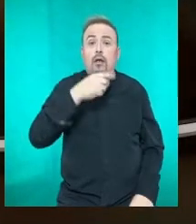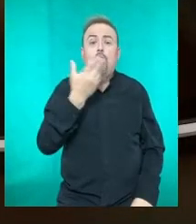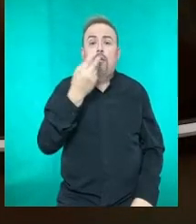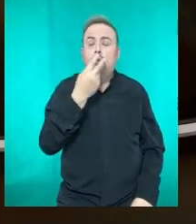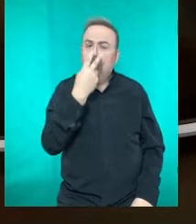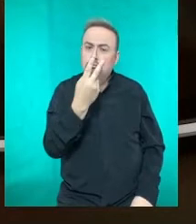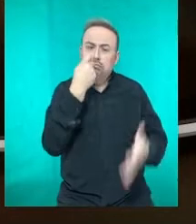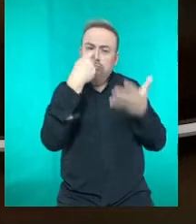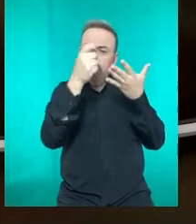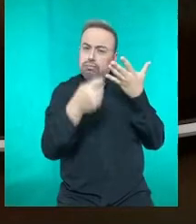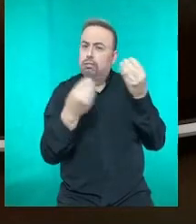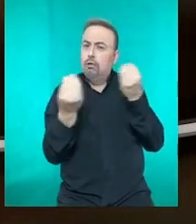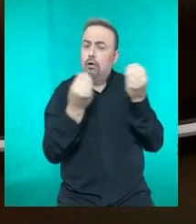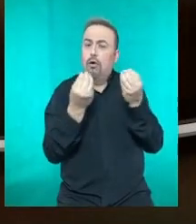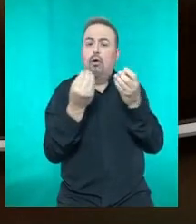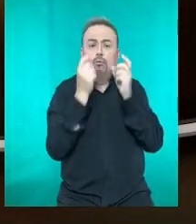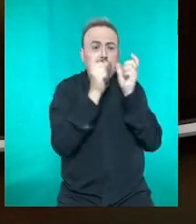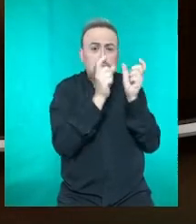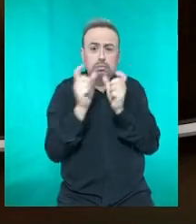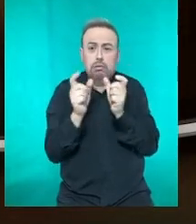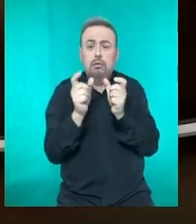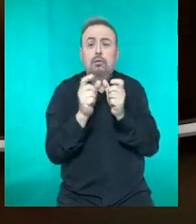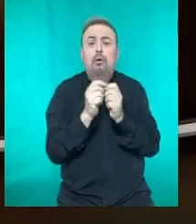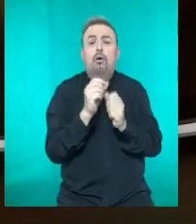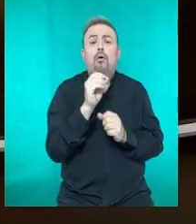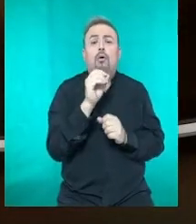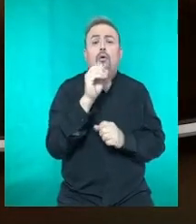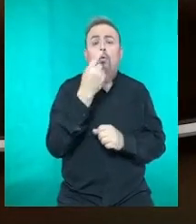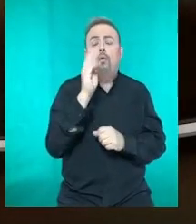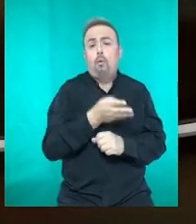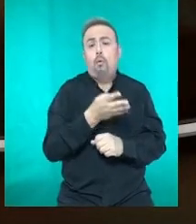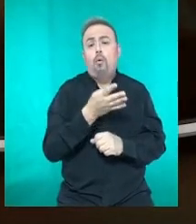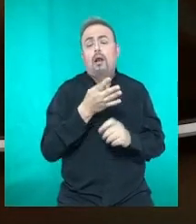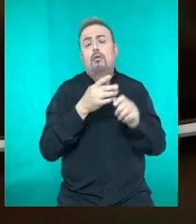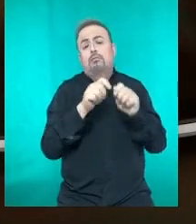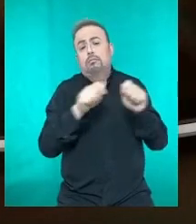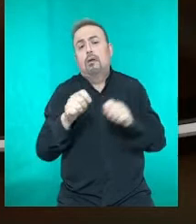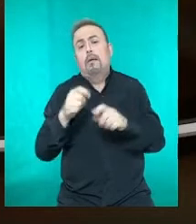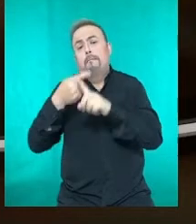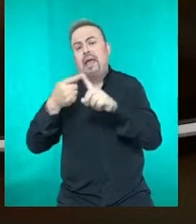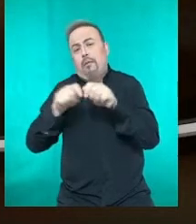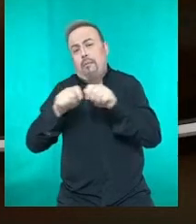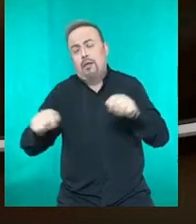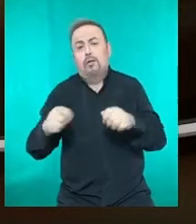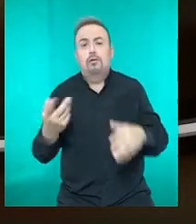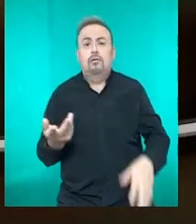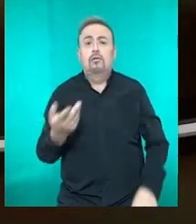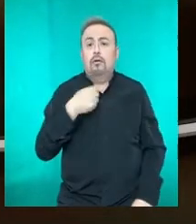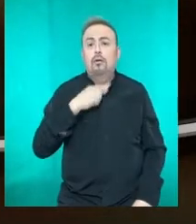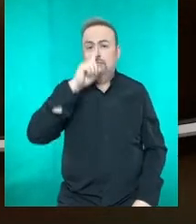podemos realizar mediciones que van desde un cuarto de metro, medio metro, 2 metros, por ejemplo. Estamos acostumbrados a trabajar en esa